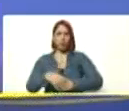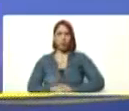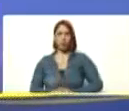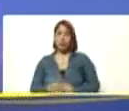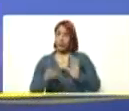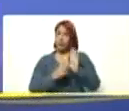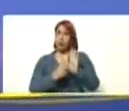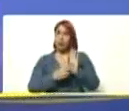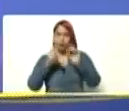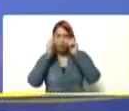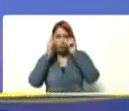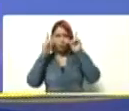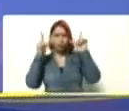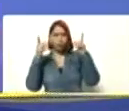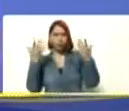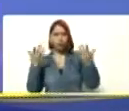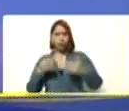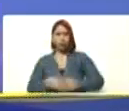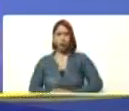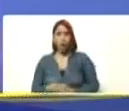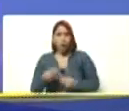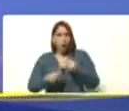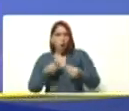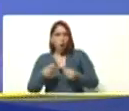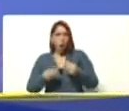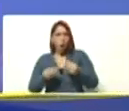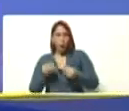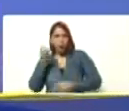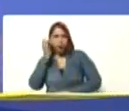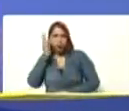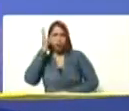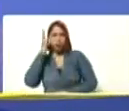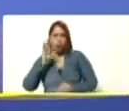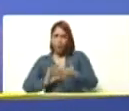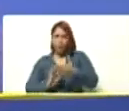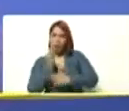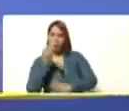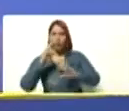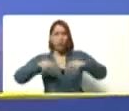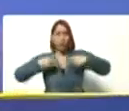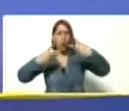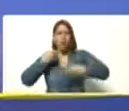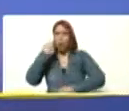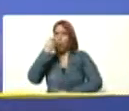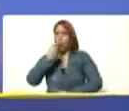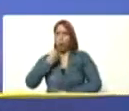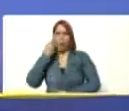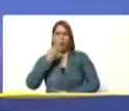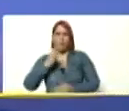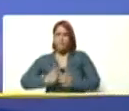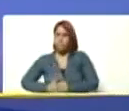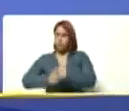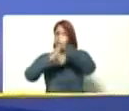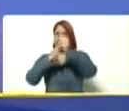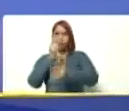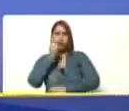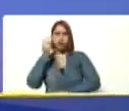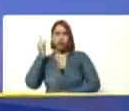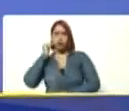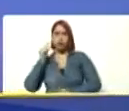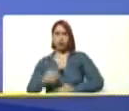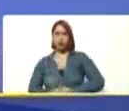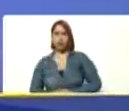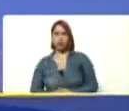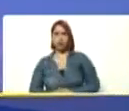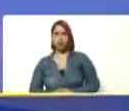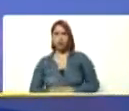verdad es impresionante cómo ha surgido una generación de líderes y lideresas que